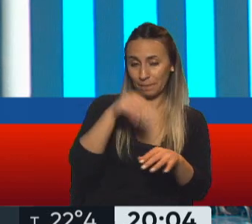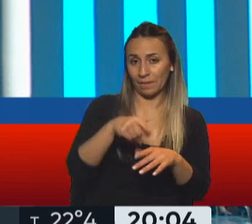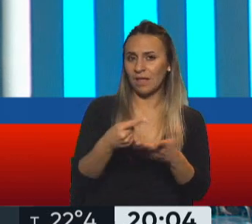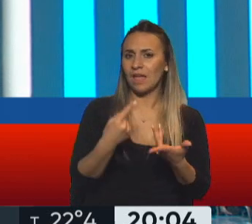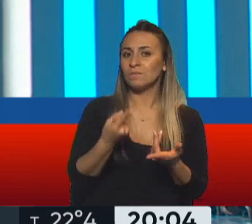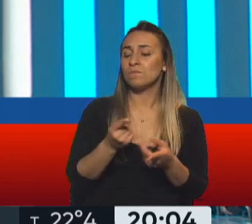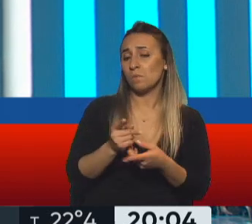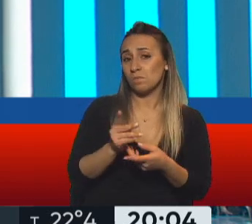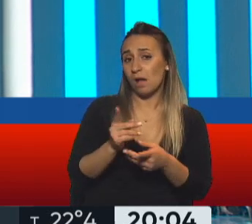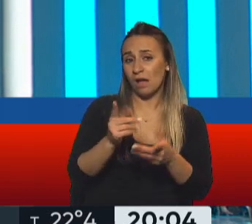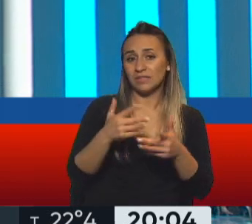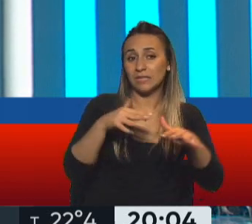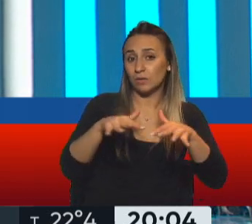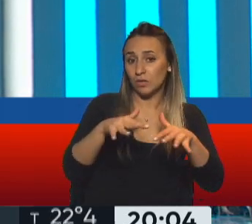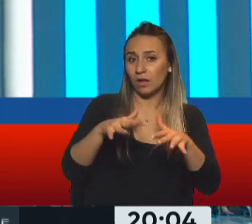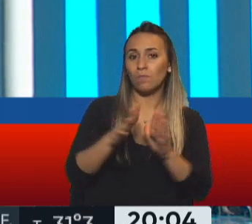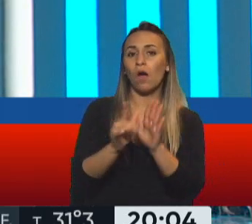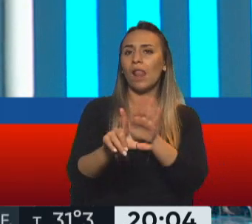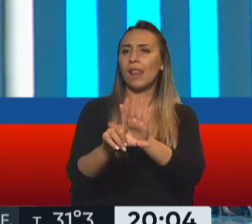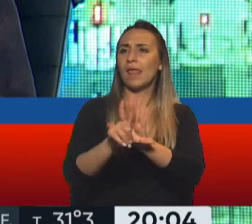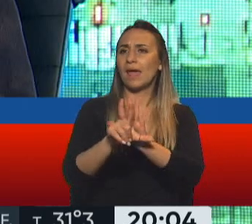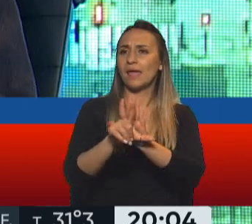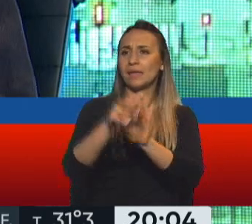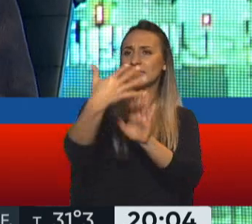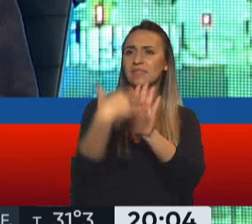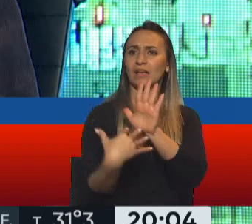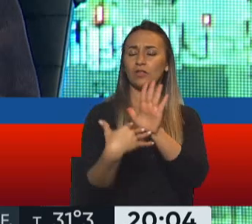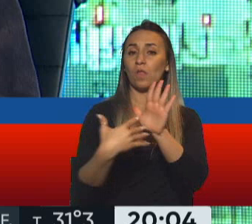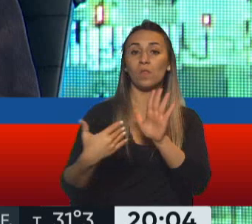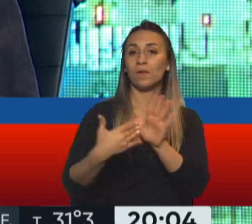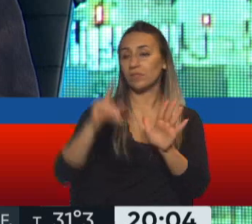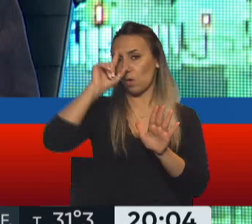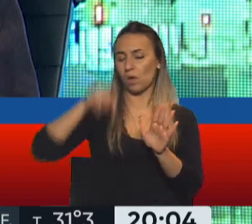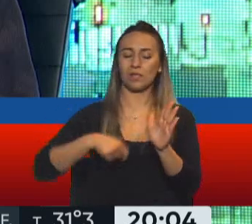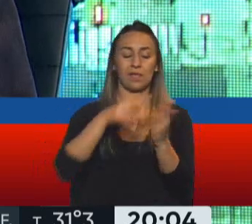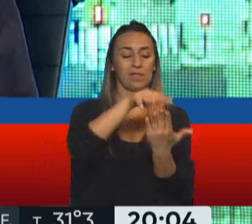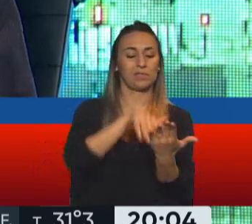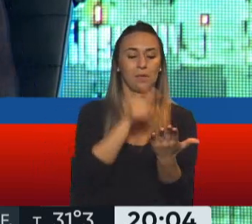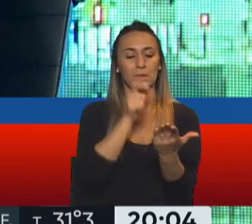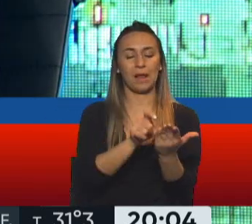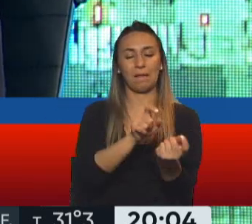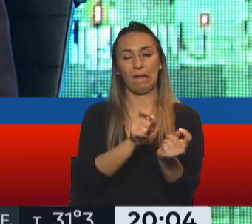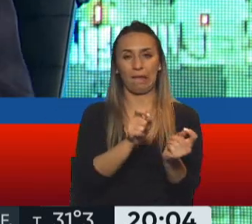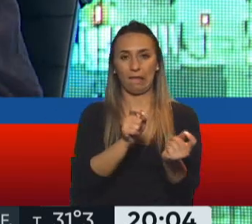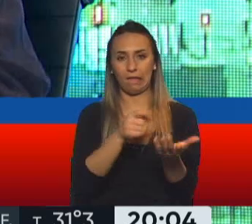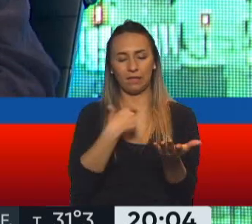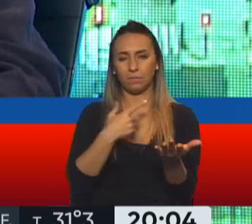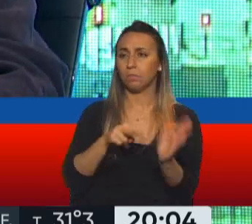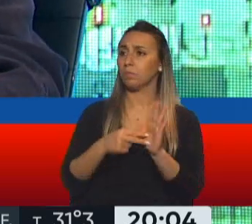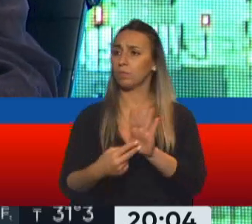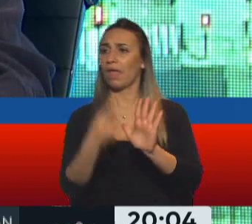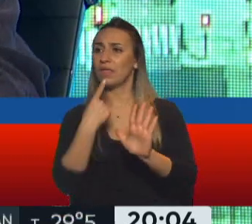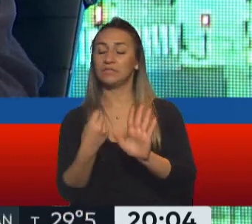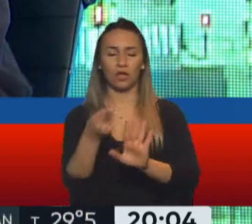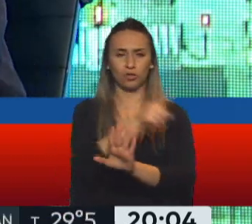leyes terminen diciendo lo que los jueces quieren que digan. Yo sí creo que ahí hay tres problemas. Uno es ese, digamos que creo que hay un problema en las